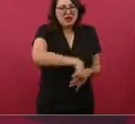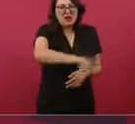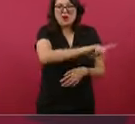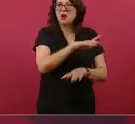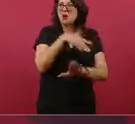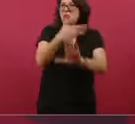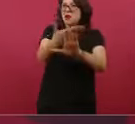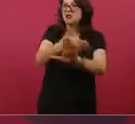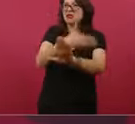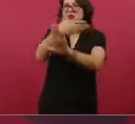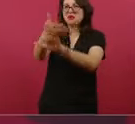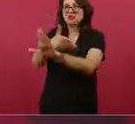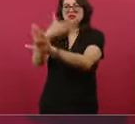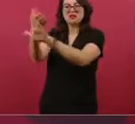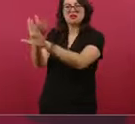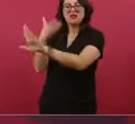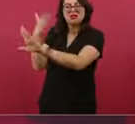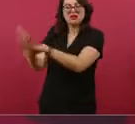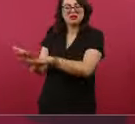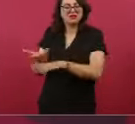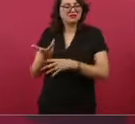y creen que con eso, ¿no?,